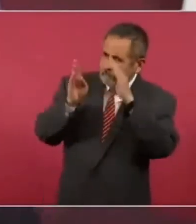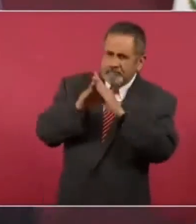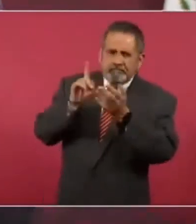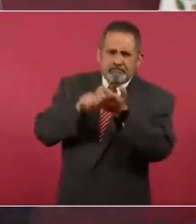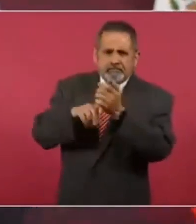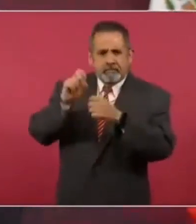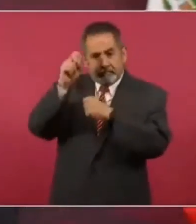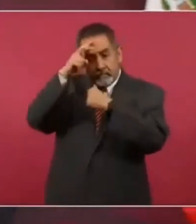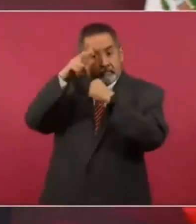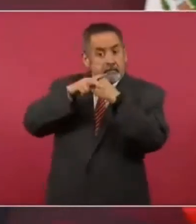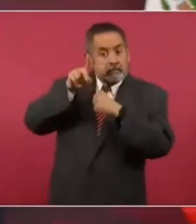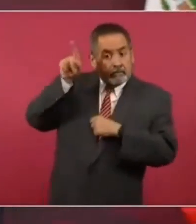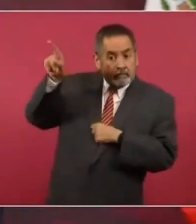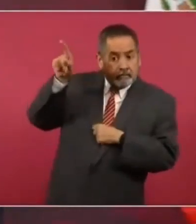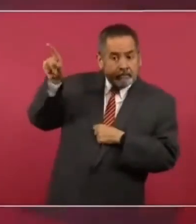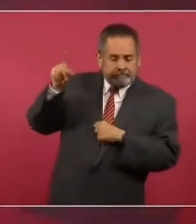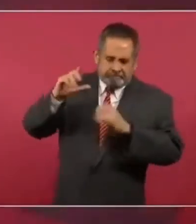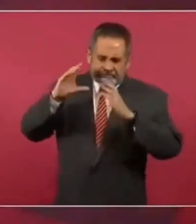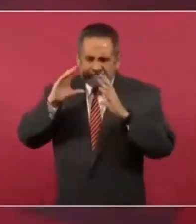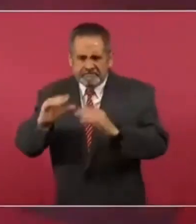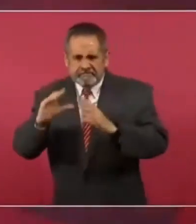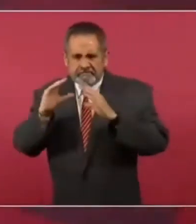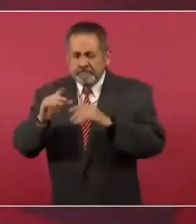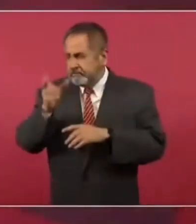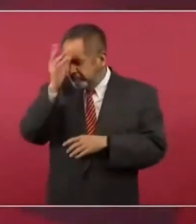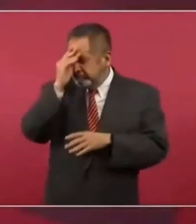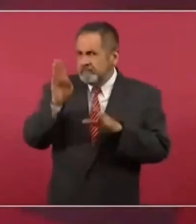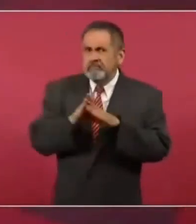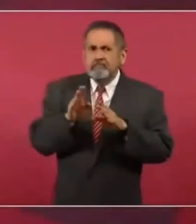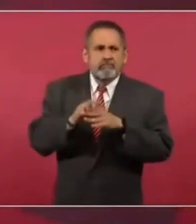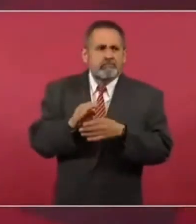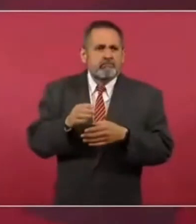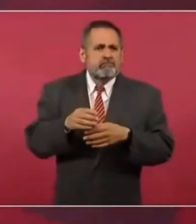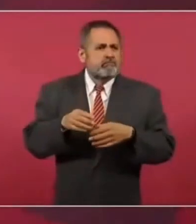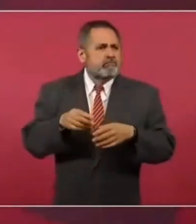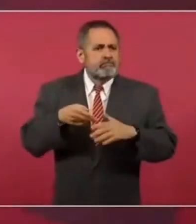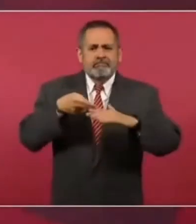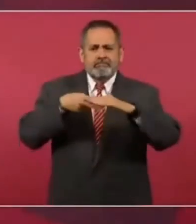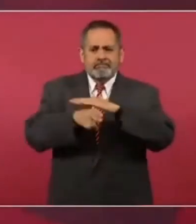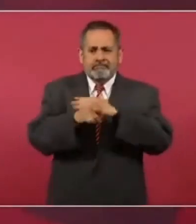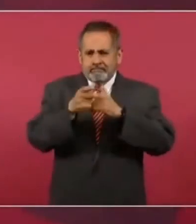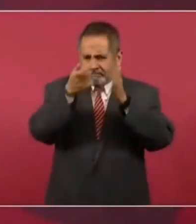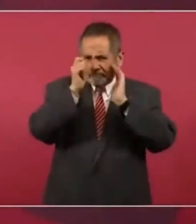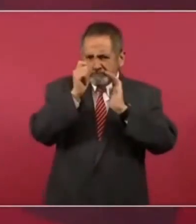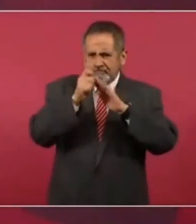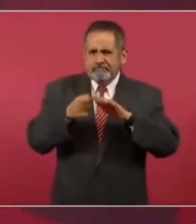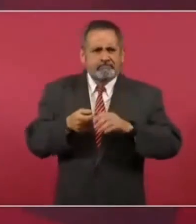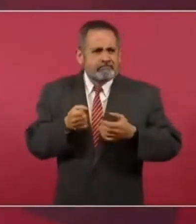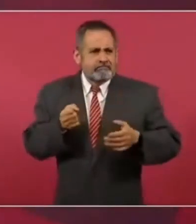conductores, mecánicos, es una labor importante.